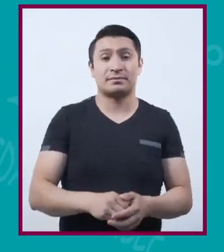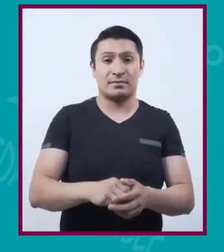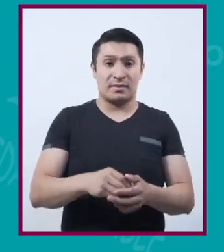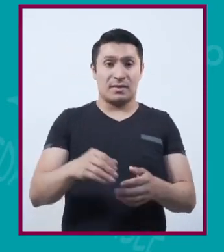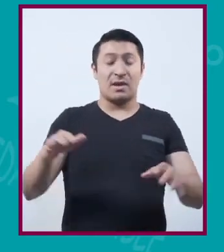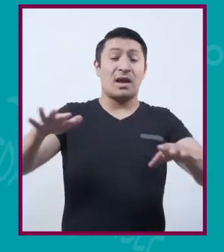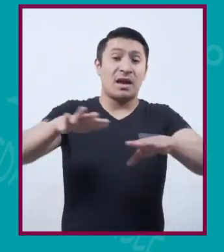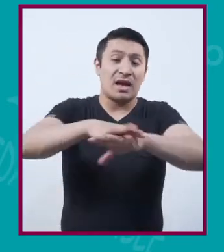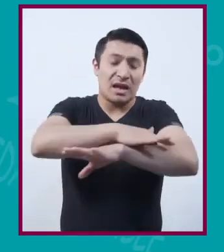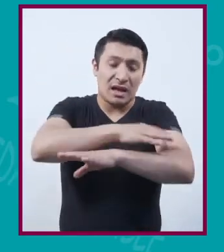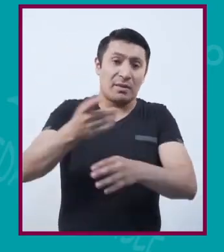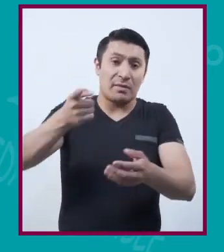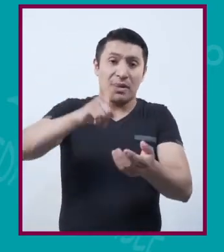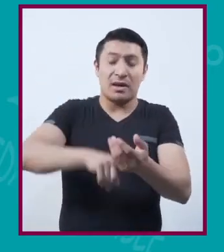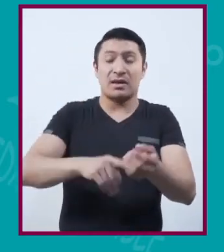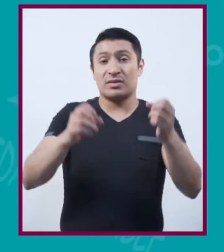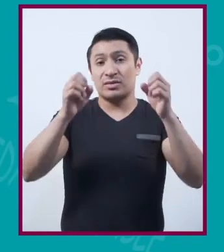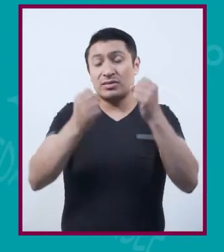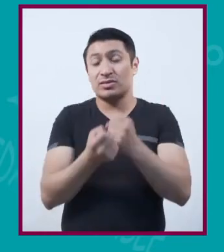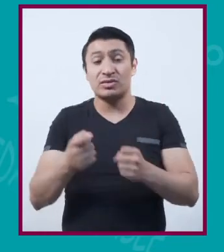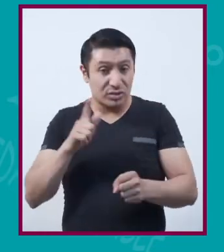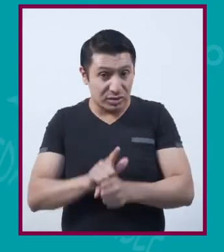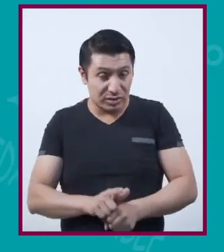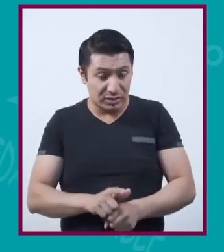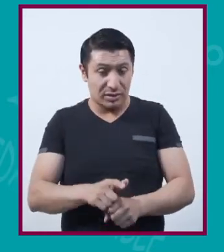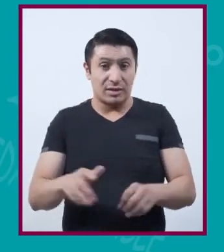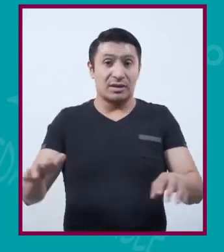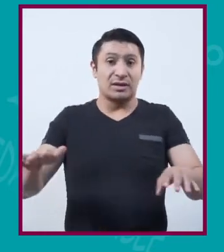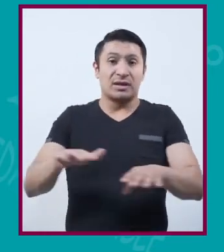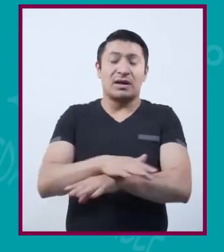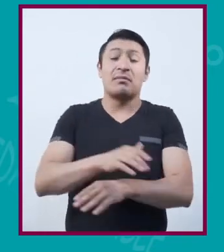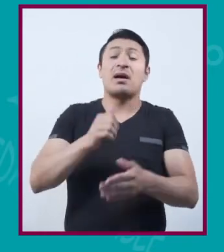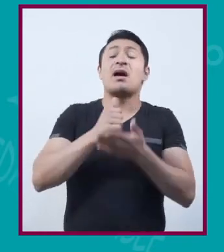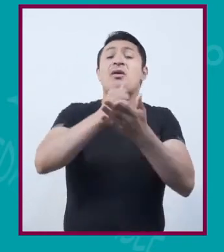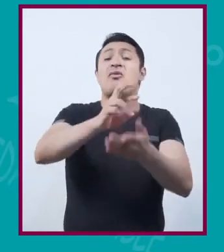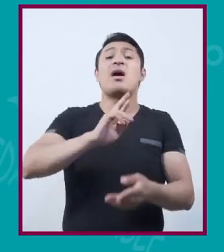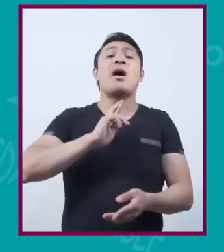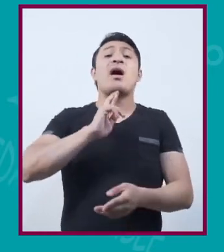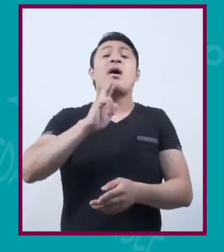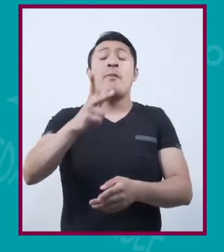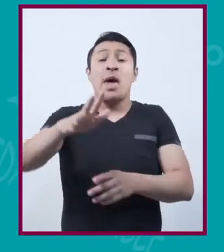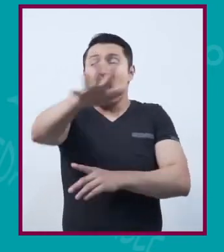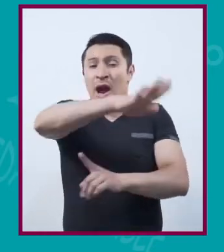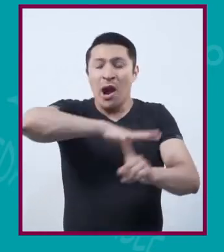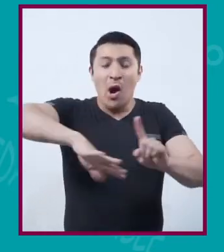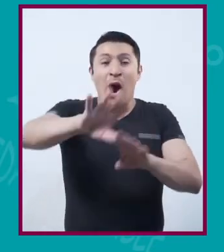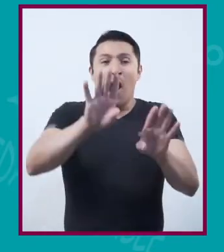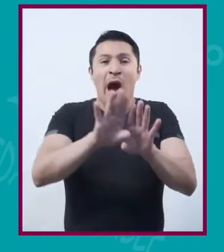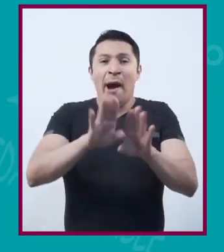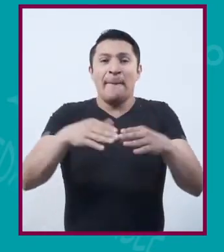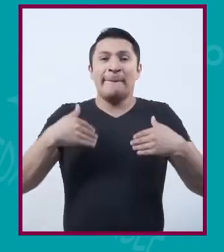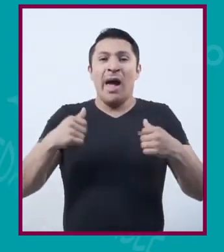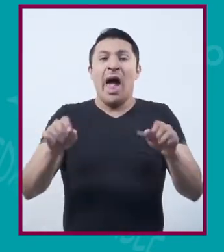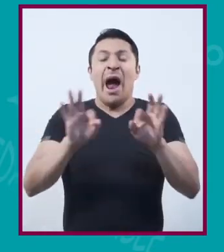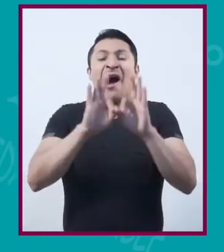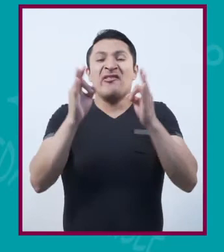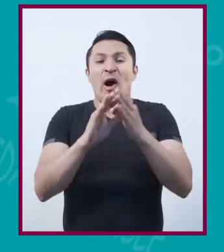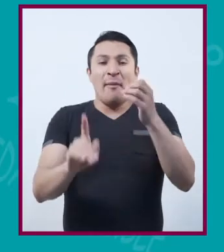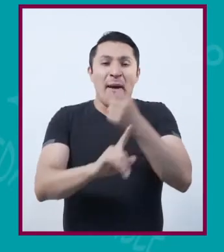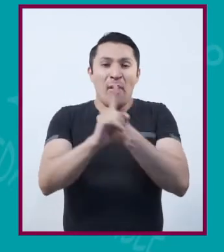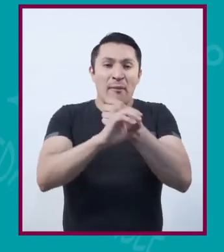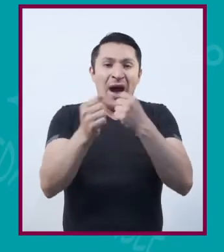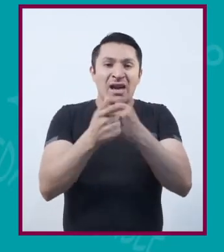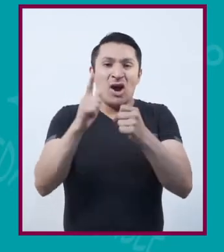pragmática, incidir en los cambios sociales, incidir en mejorar, en entender al menos